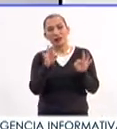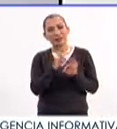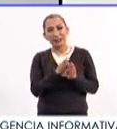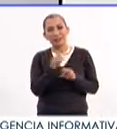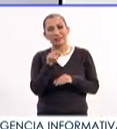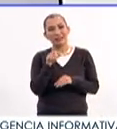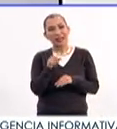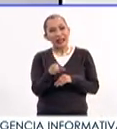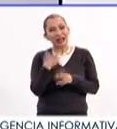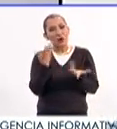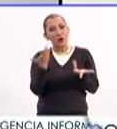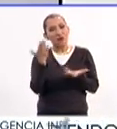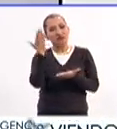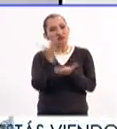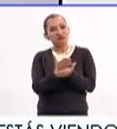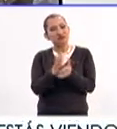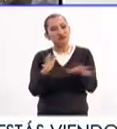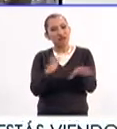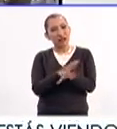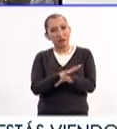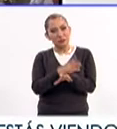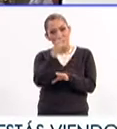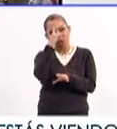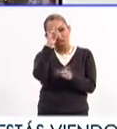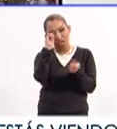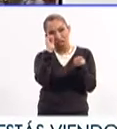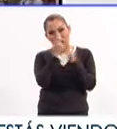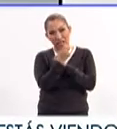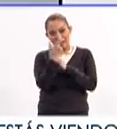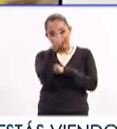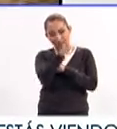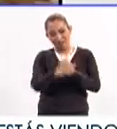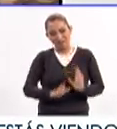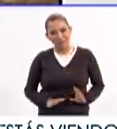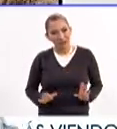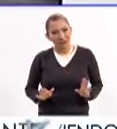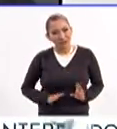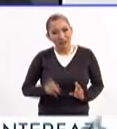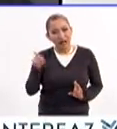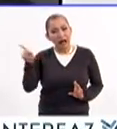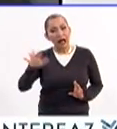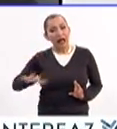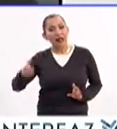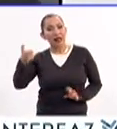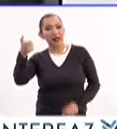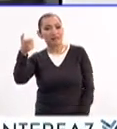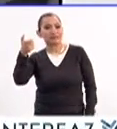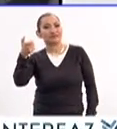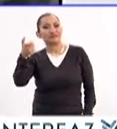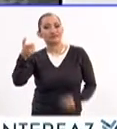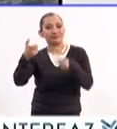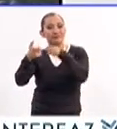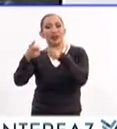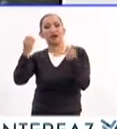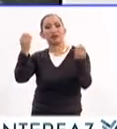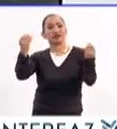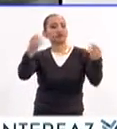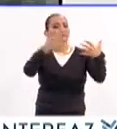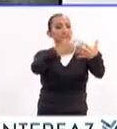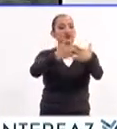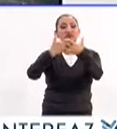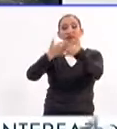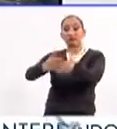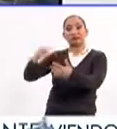que pues ha frenado este cambio de conciencia, este cambio de actitud, es el aspecto económico, ¿no? Hay grandes industrias